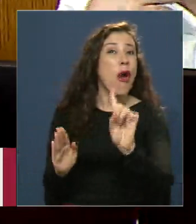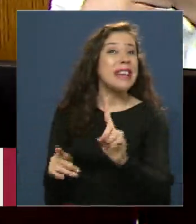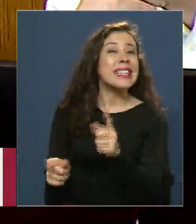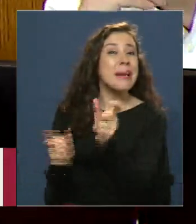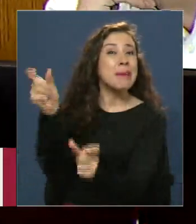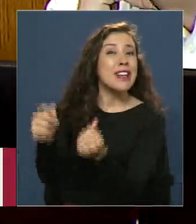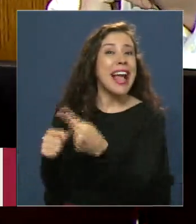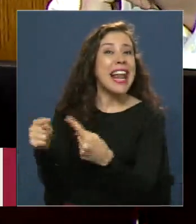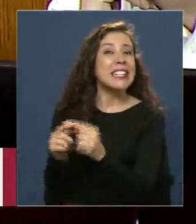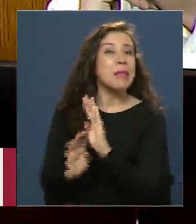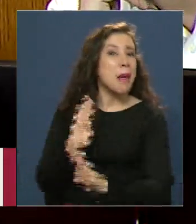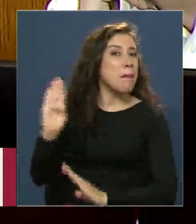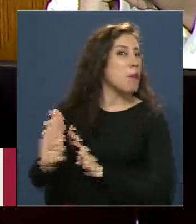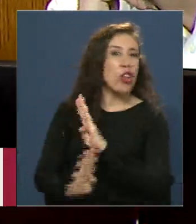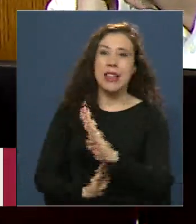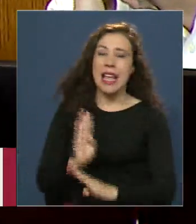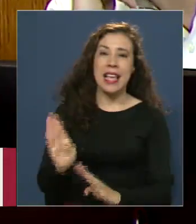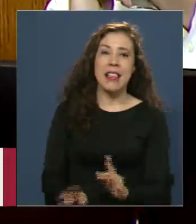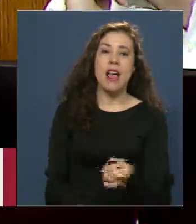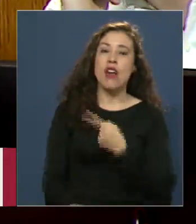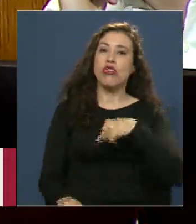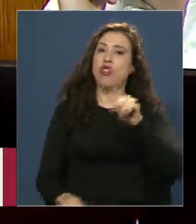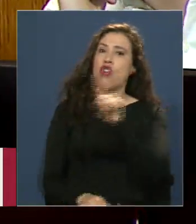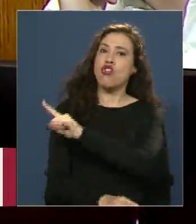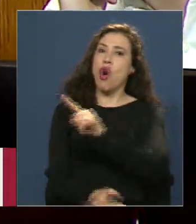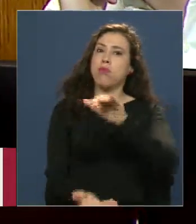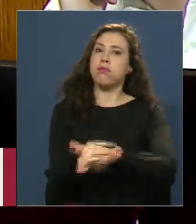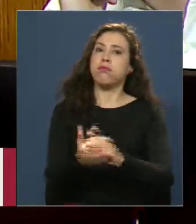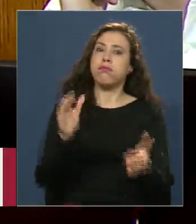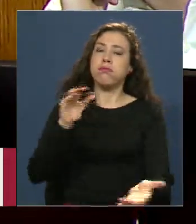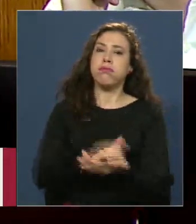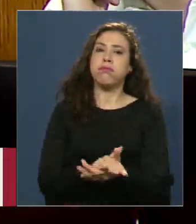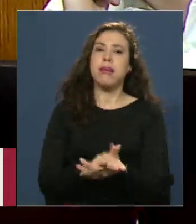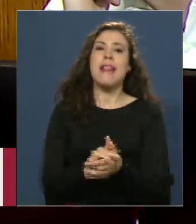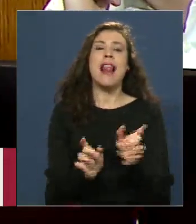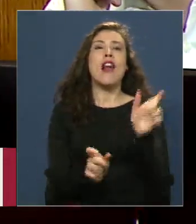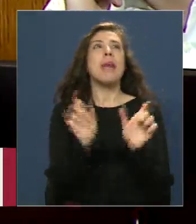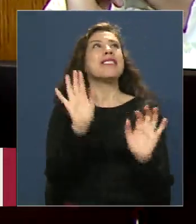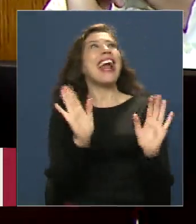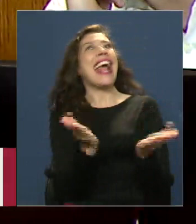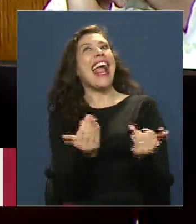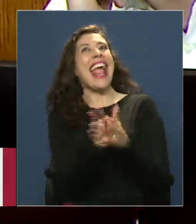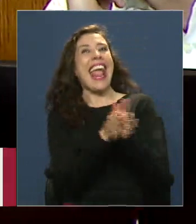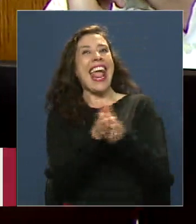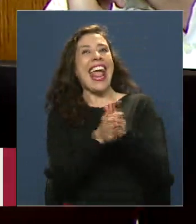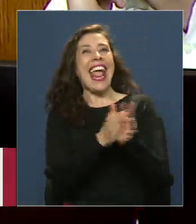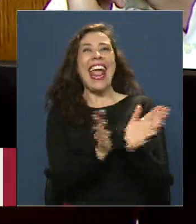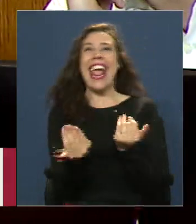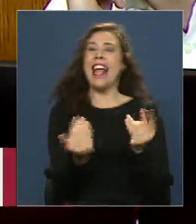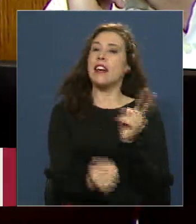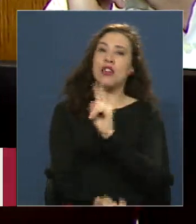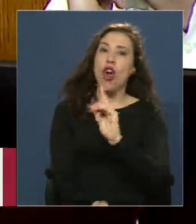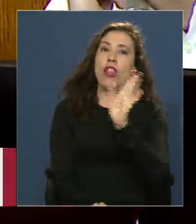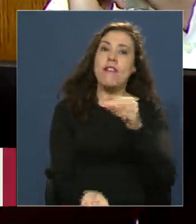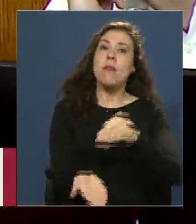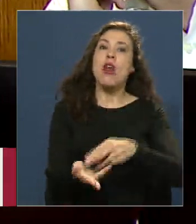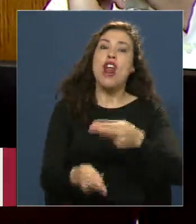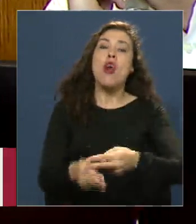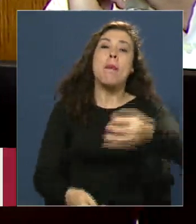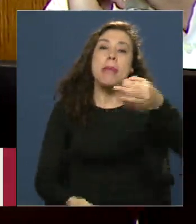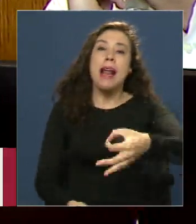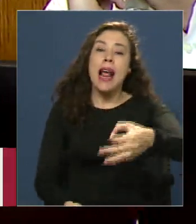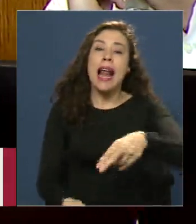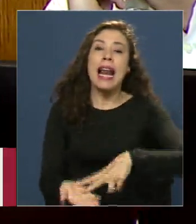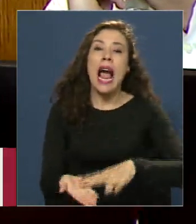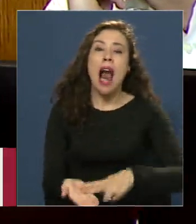media protegida. No vamos a ser cómplice de las sobreexpectativas, y las cosas tienen que llamarse